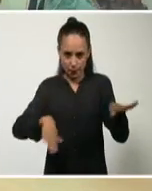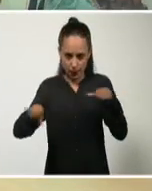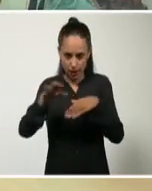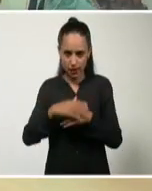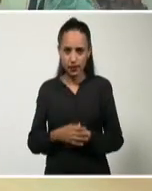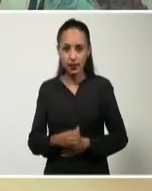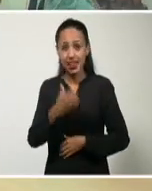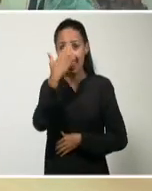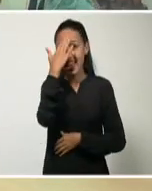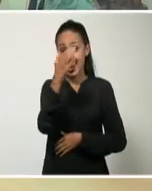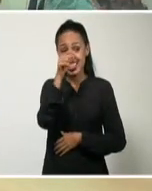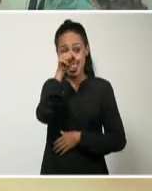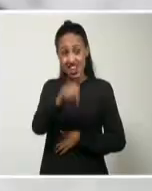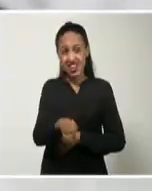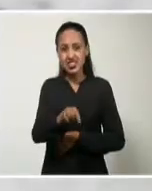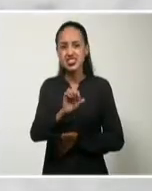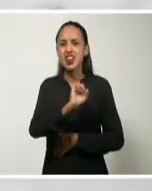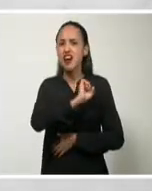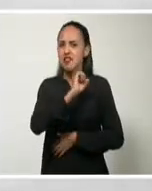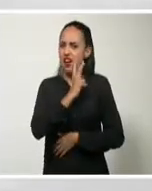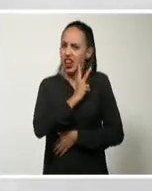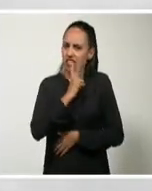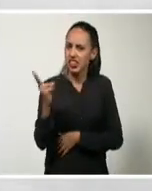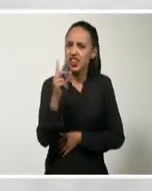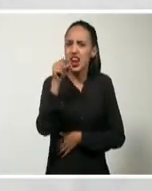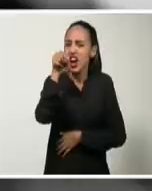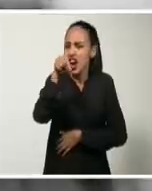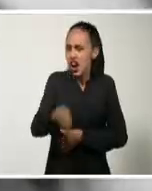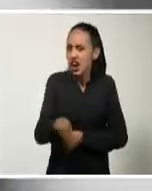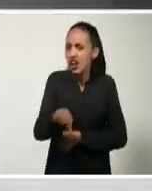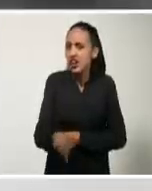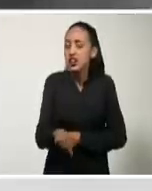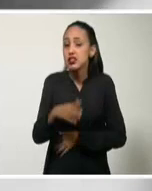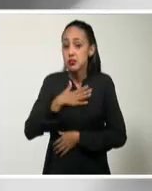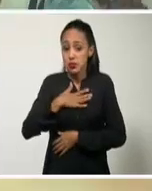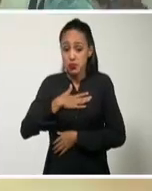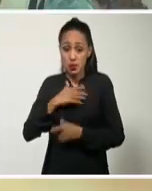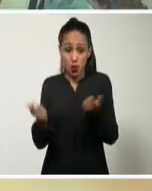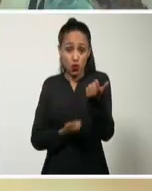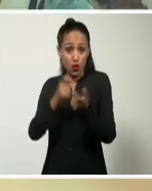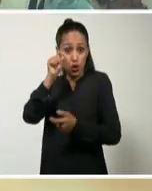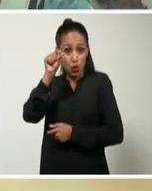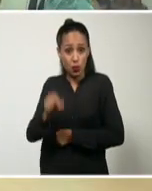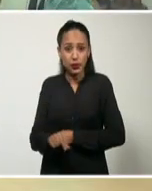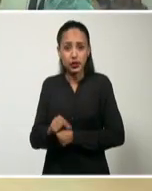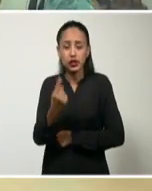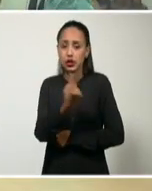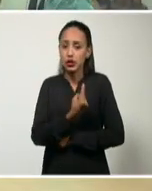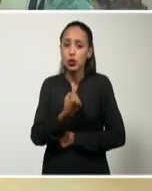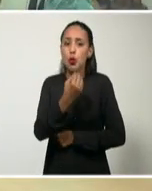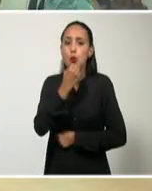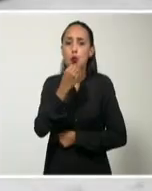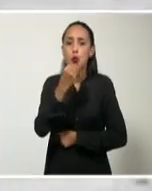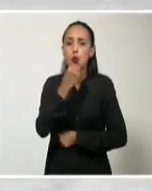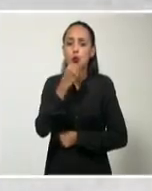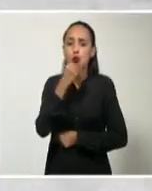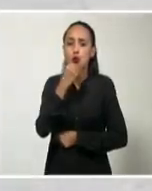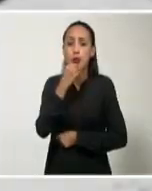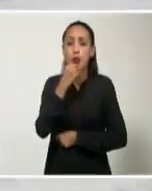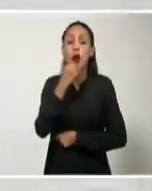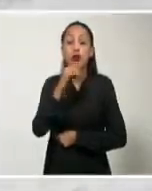esa valentía, a esa firmeza, a esa tenacidad de los combatientes, impidieron que el enemigo